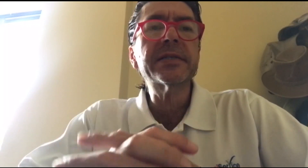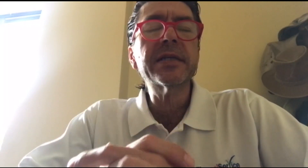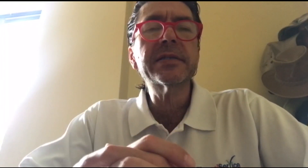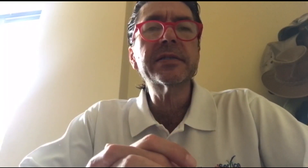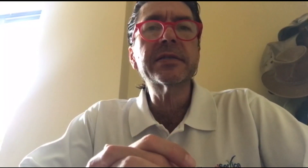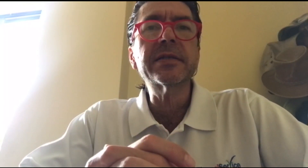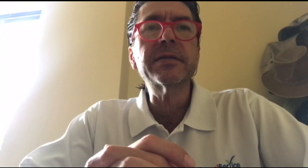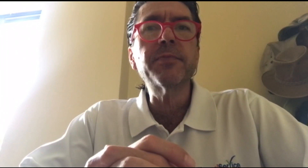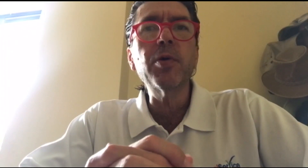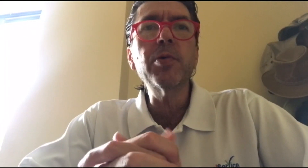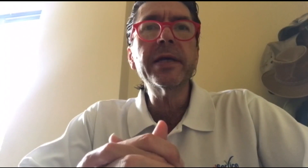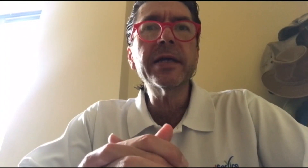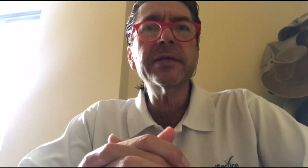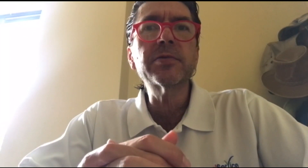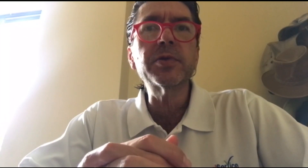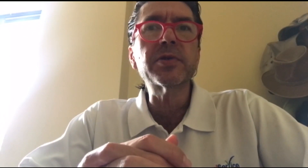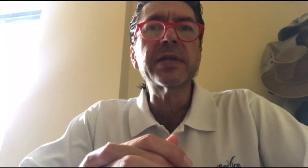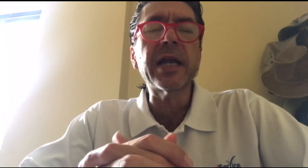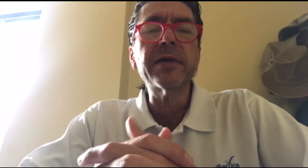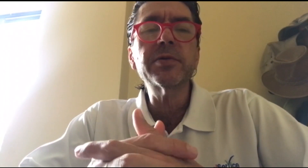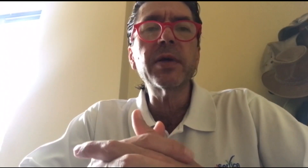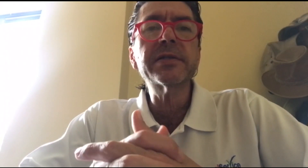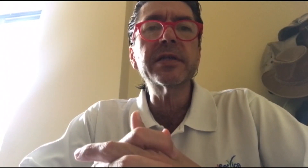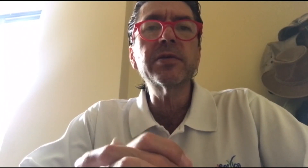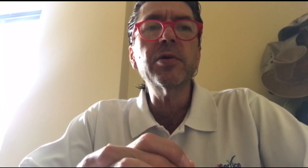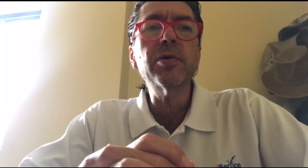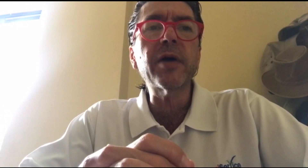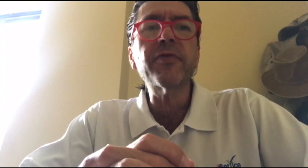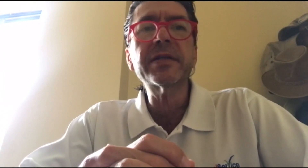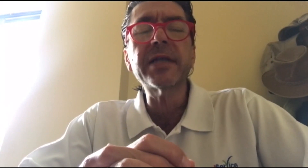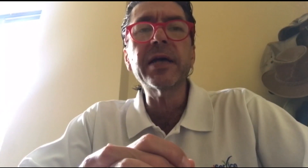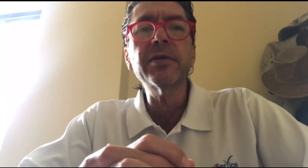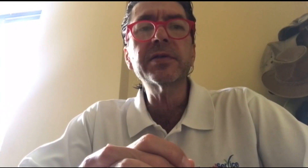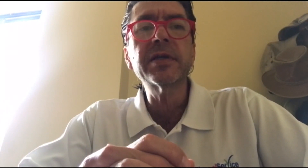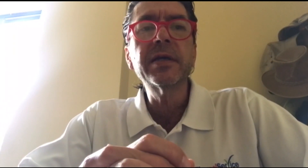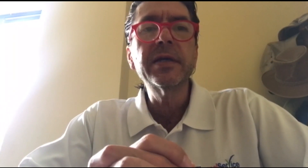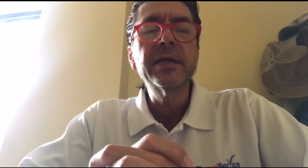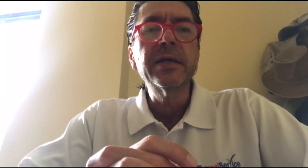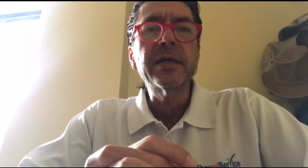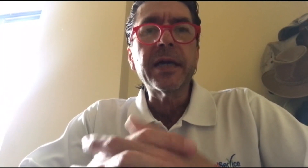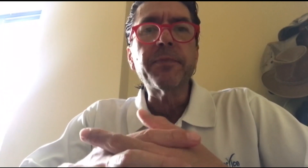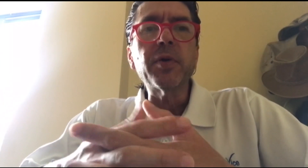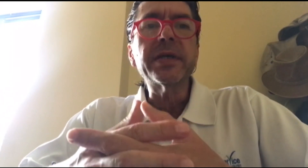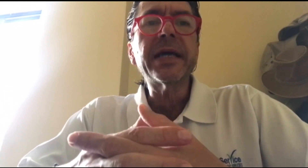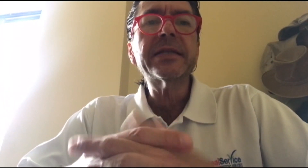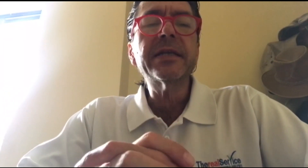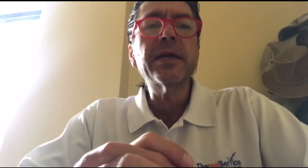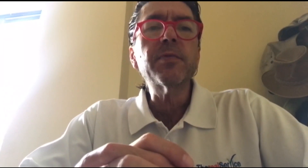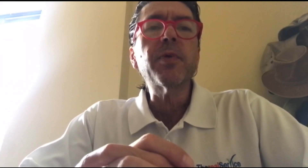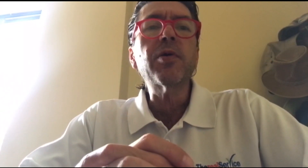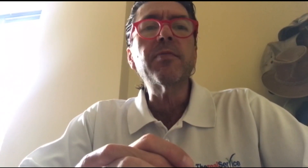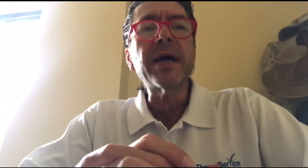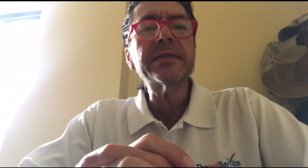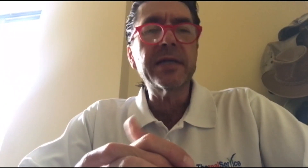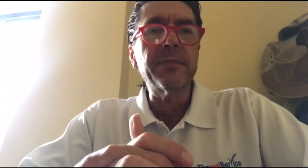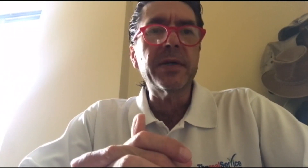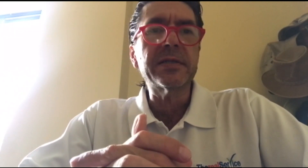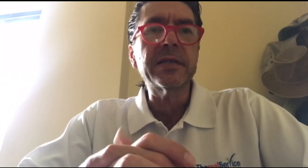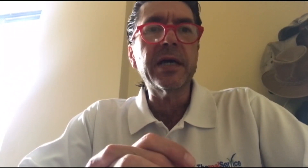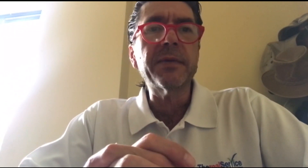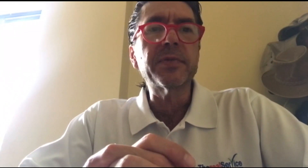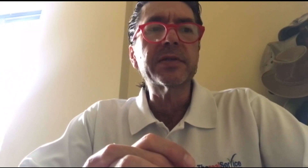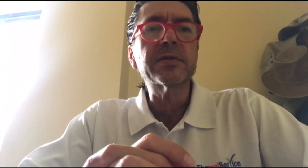de empresas públicas cuyos salarios no han sido afectados, que podría tener un poco más